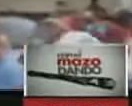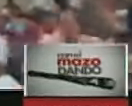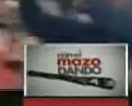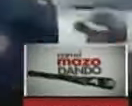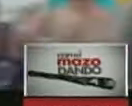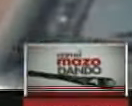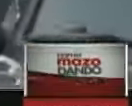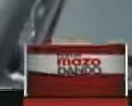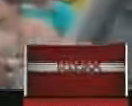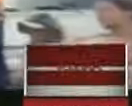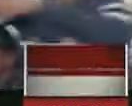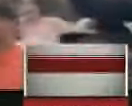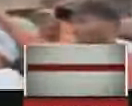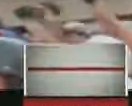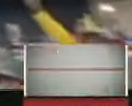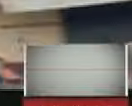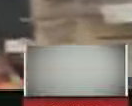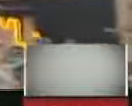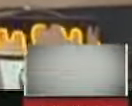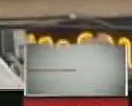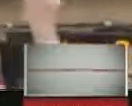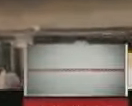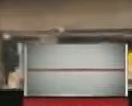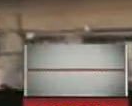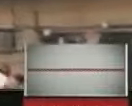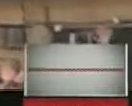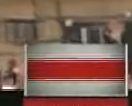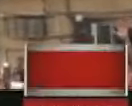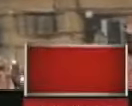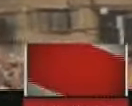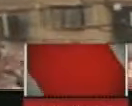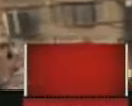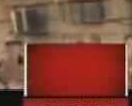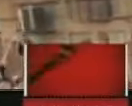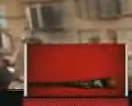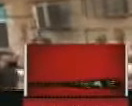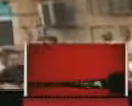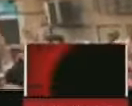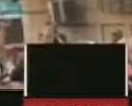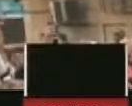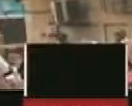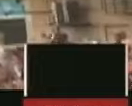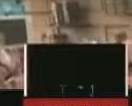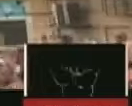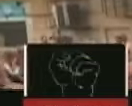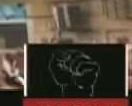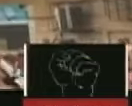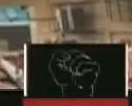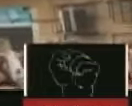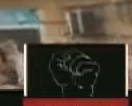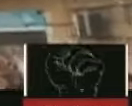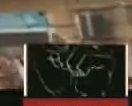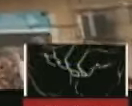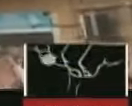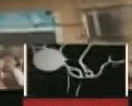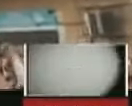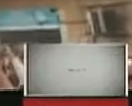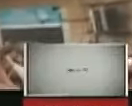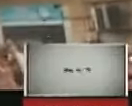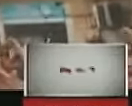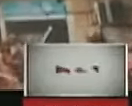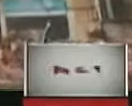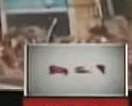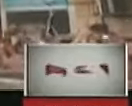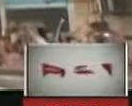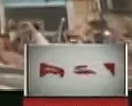también. Este, pone unas cámaras dentro del carro y uno va conversando, cantando. Mira qué imágenes tan bonitas,